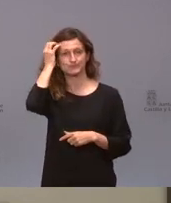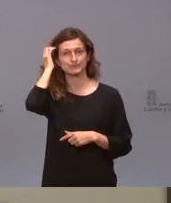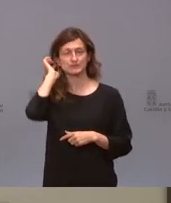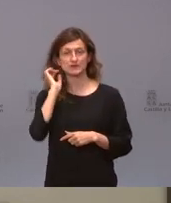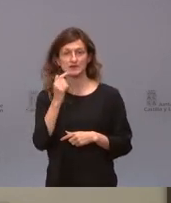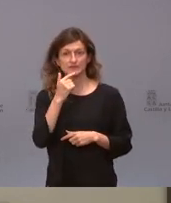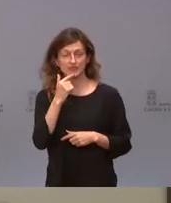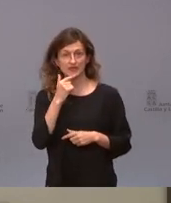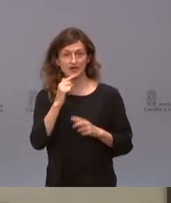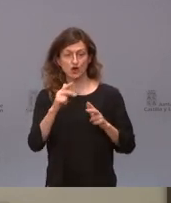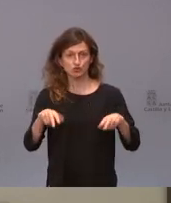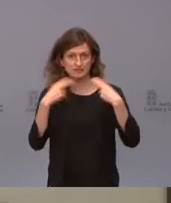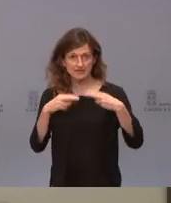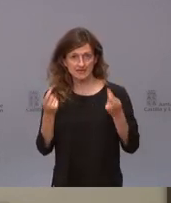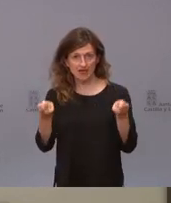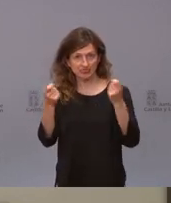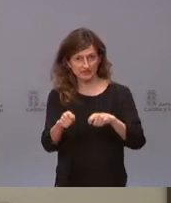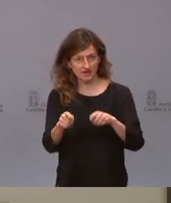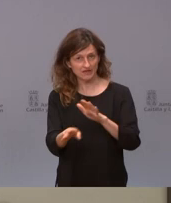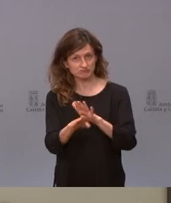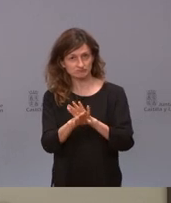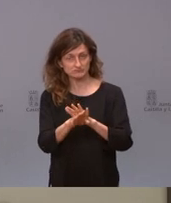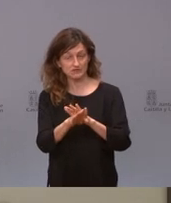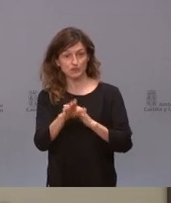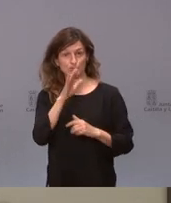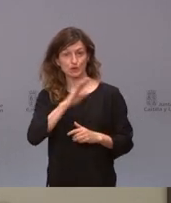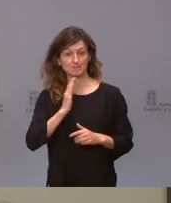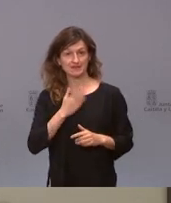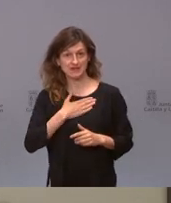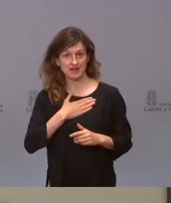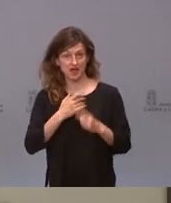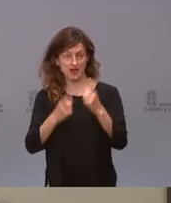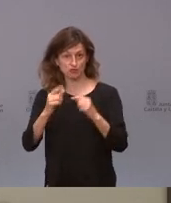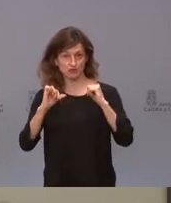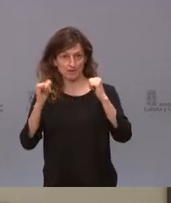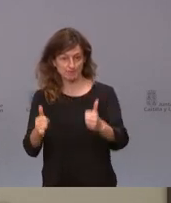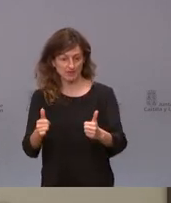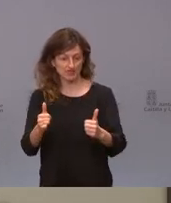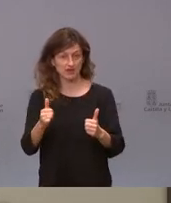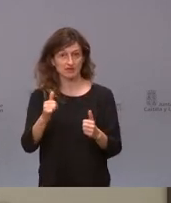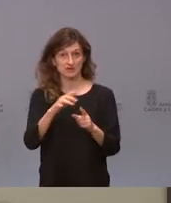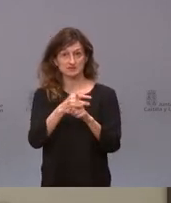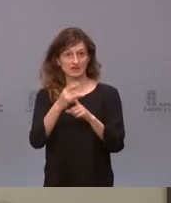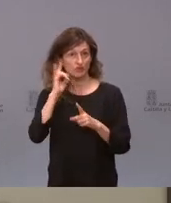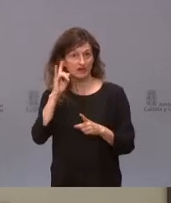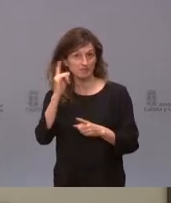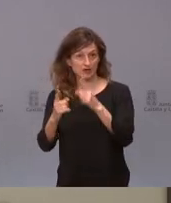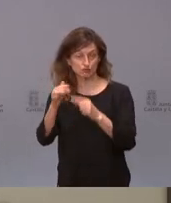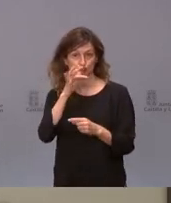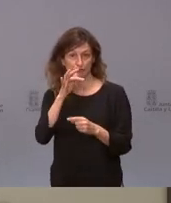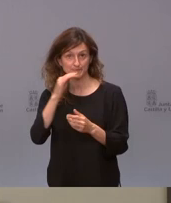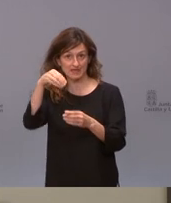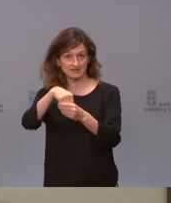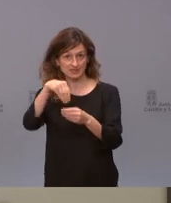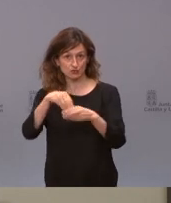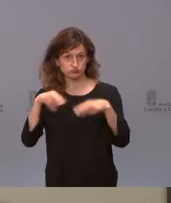cierre de la hostelería porque algunos municipios empiezan mañana con esta restricción con lo cual cuando finalice el estado de alarma todavía tendría en el interior de